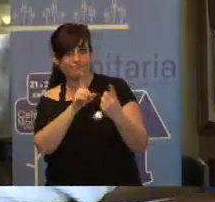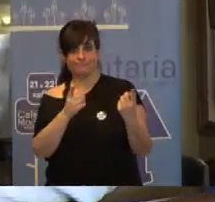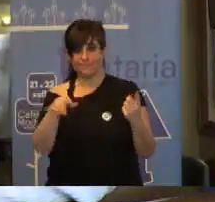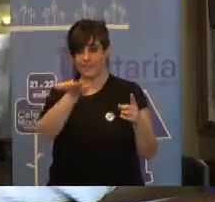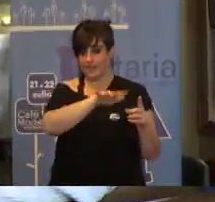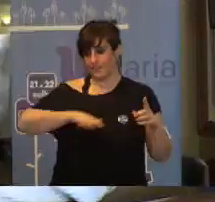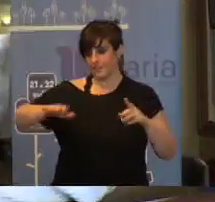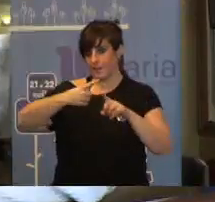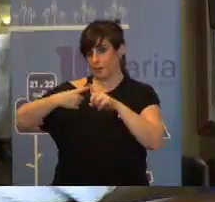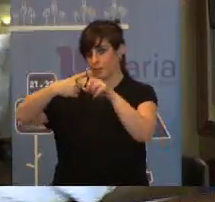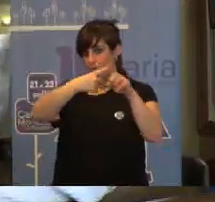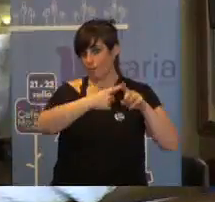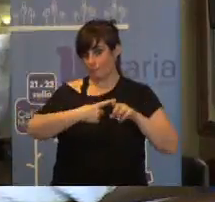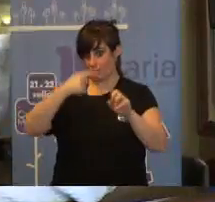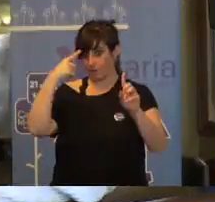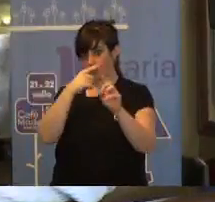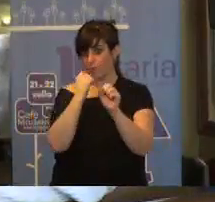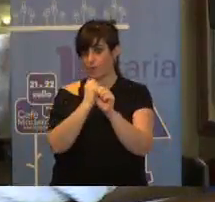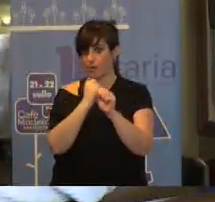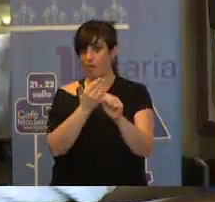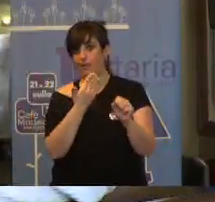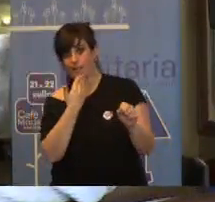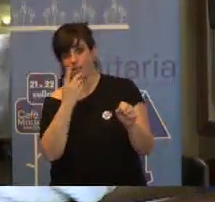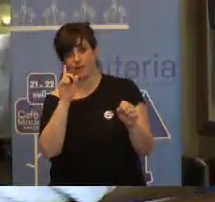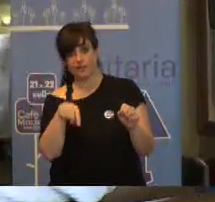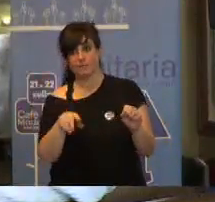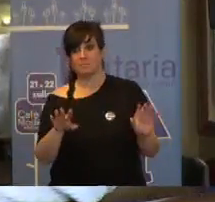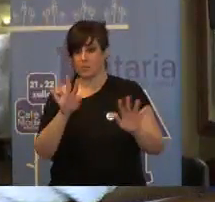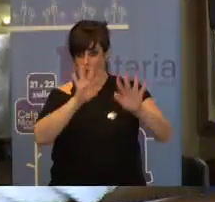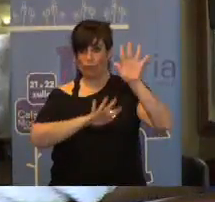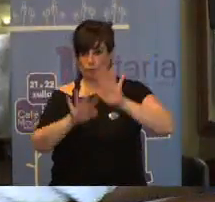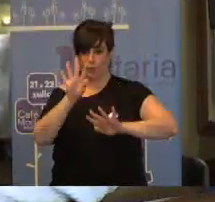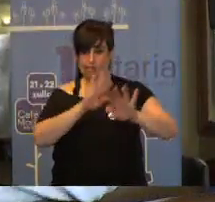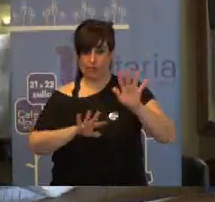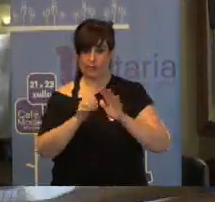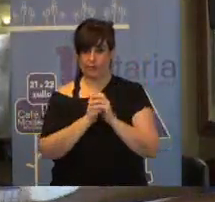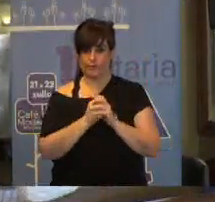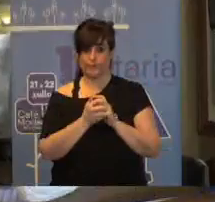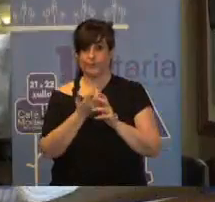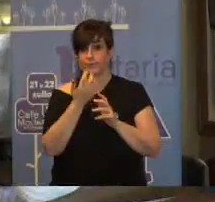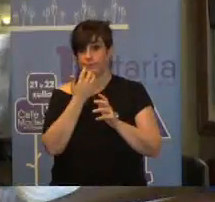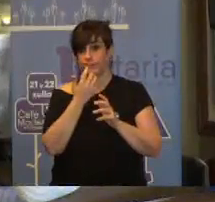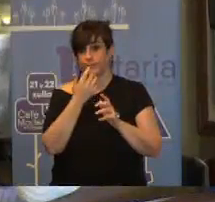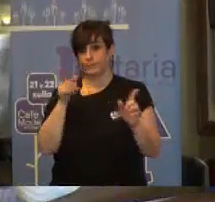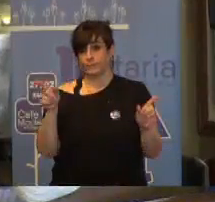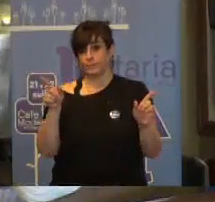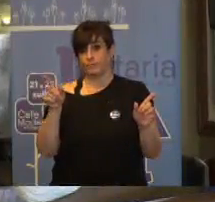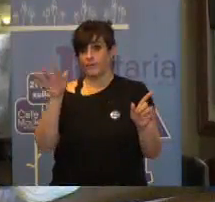espazos de traballo, pero tamén de lecer, pero é complicado, non? Vir dende Baralla ou